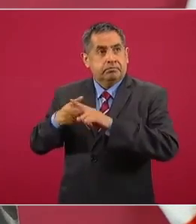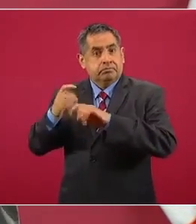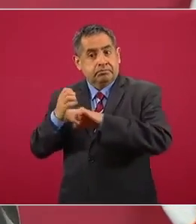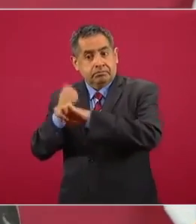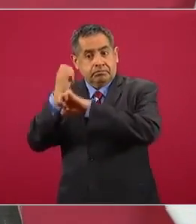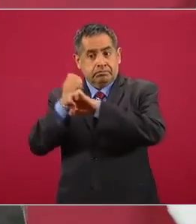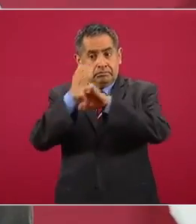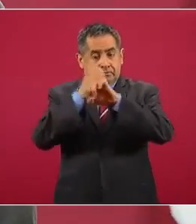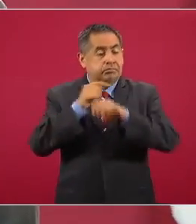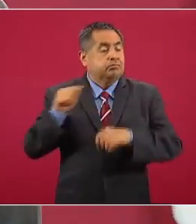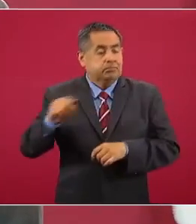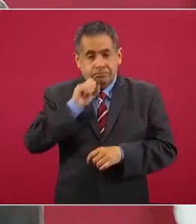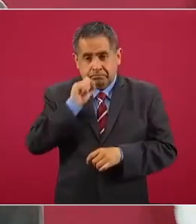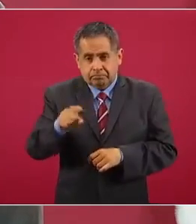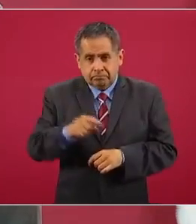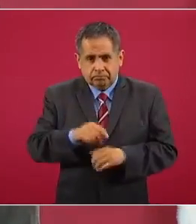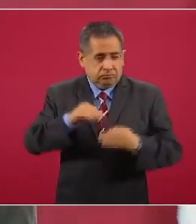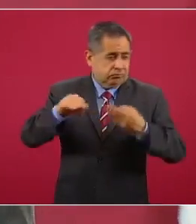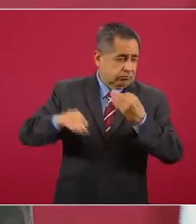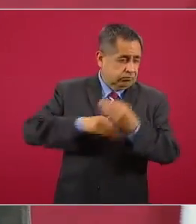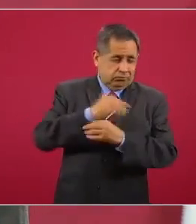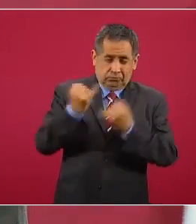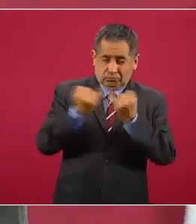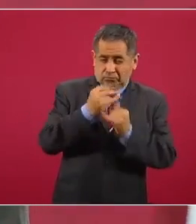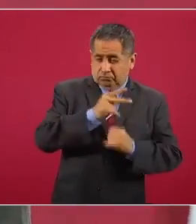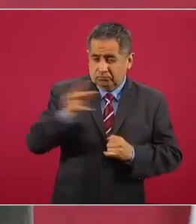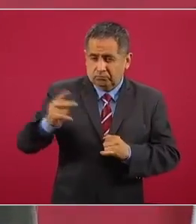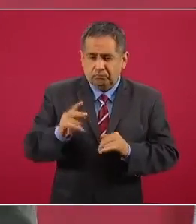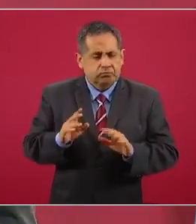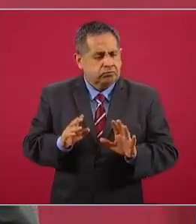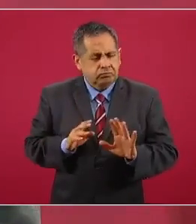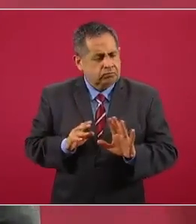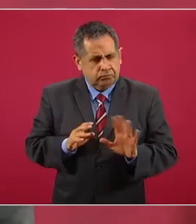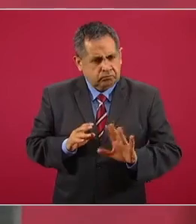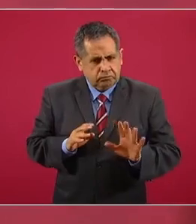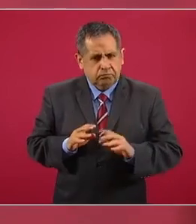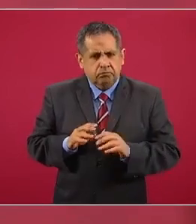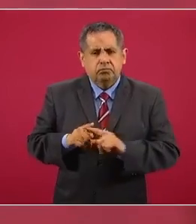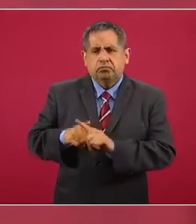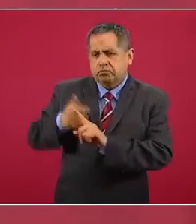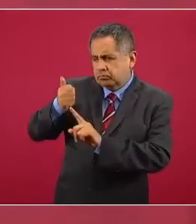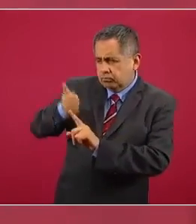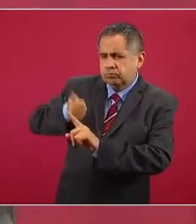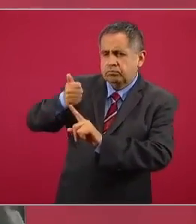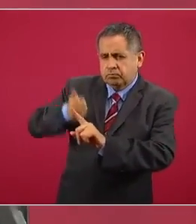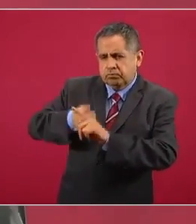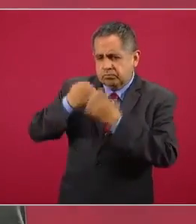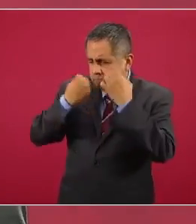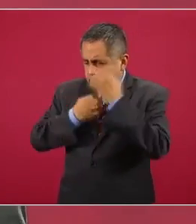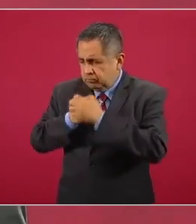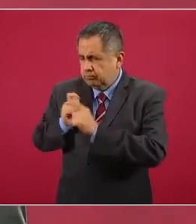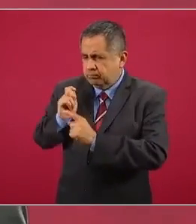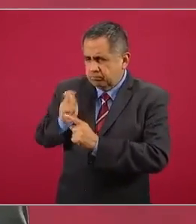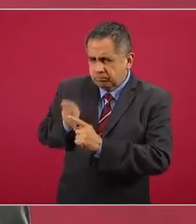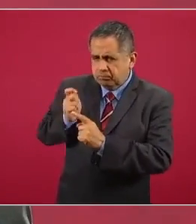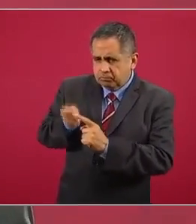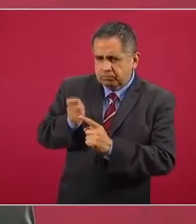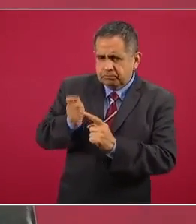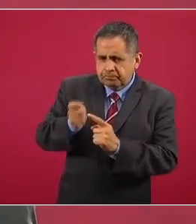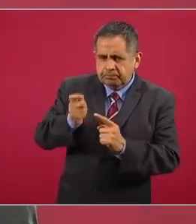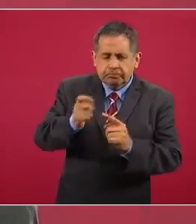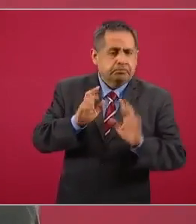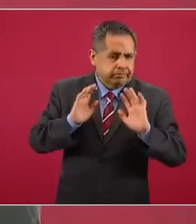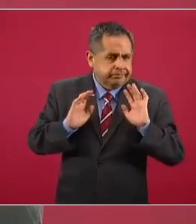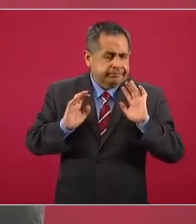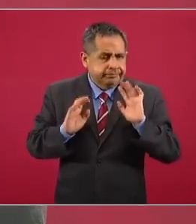estados. No puedo generalizar, se tiene que ver caso por caso, pero sí